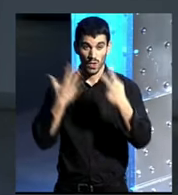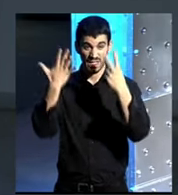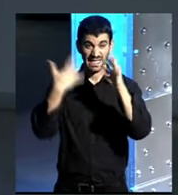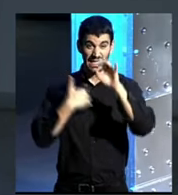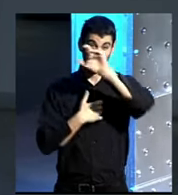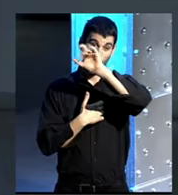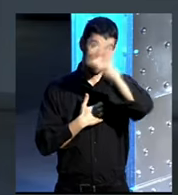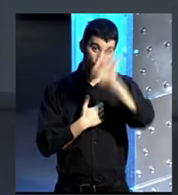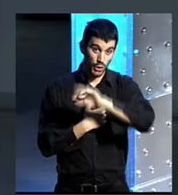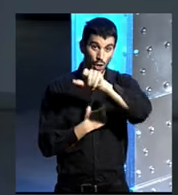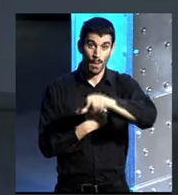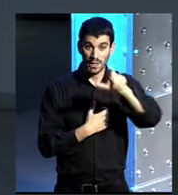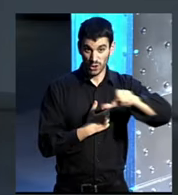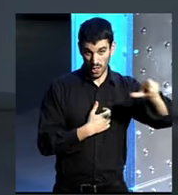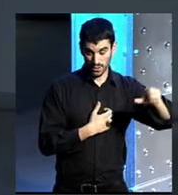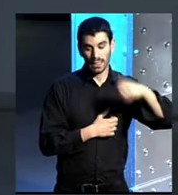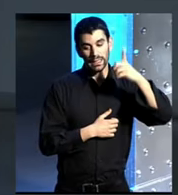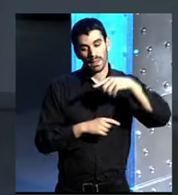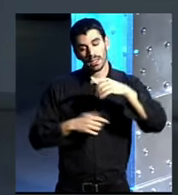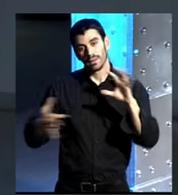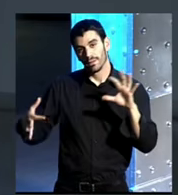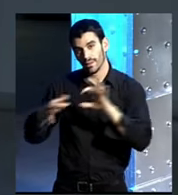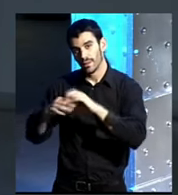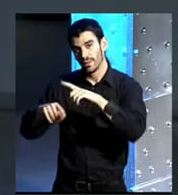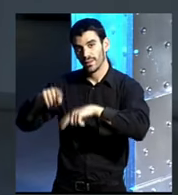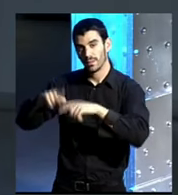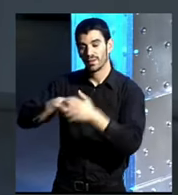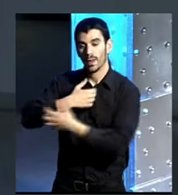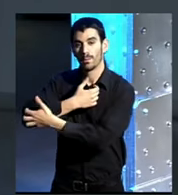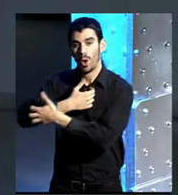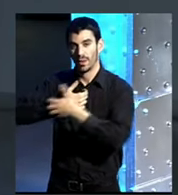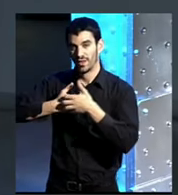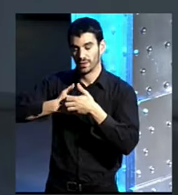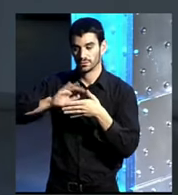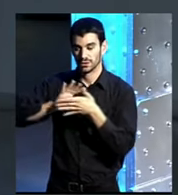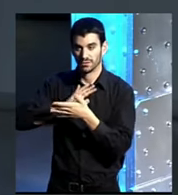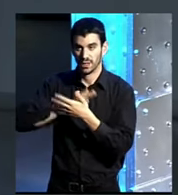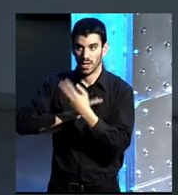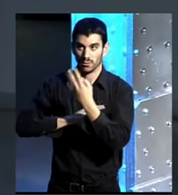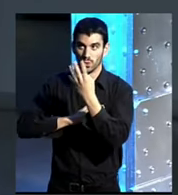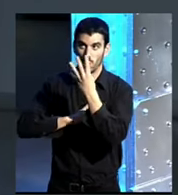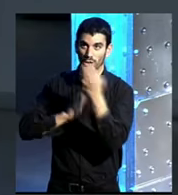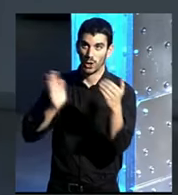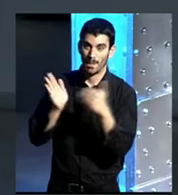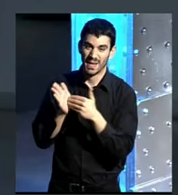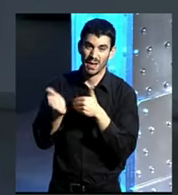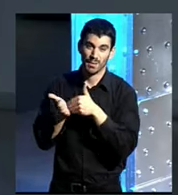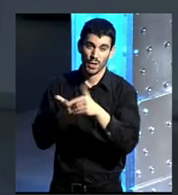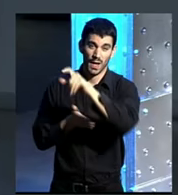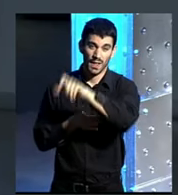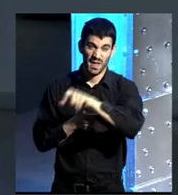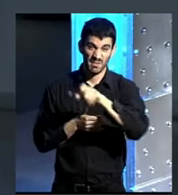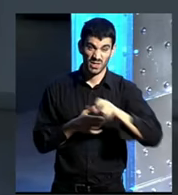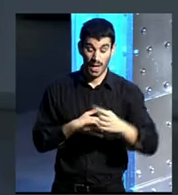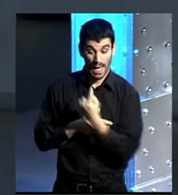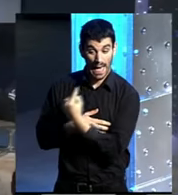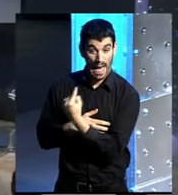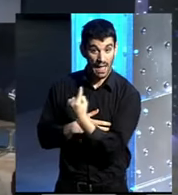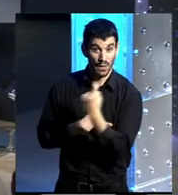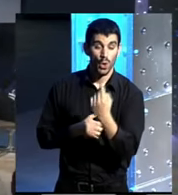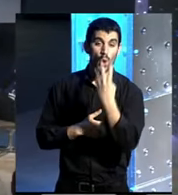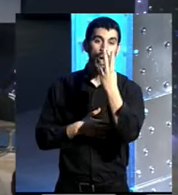de la pobreza, esto son unos 4.000 millones de personas, viven con el equivalente de $4